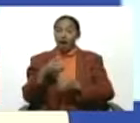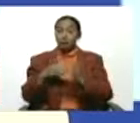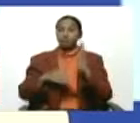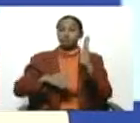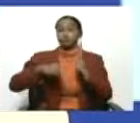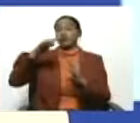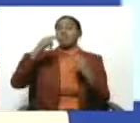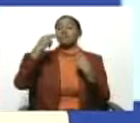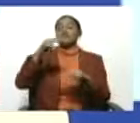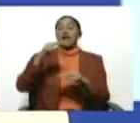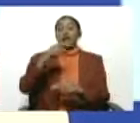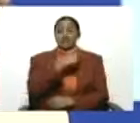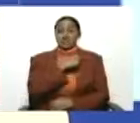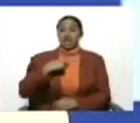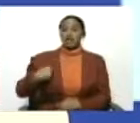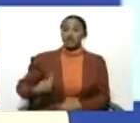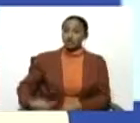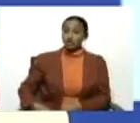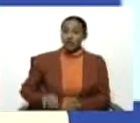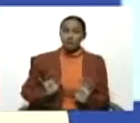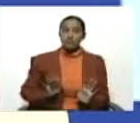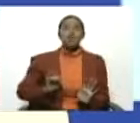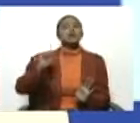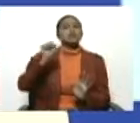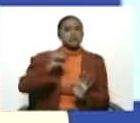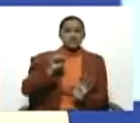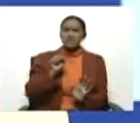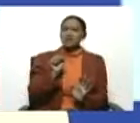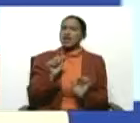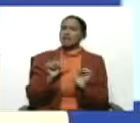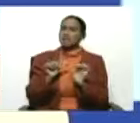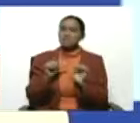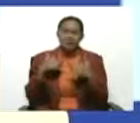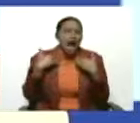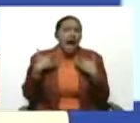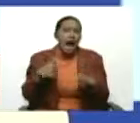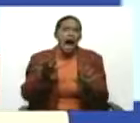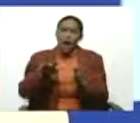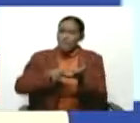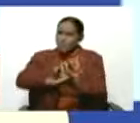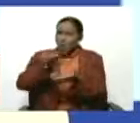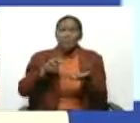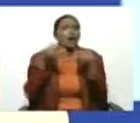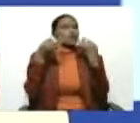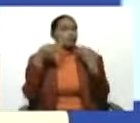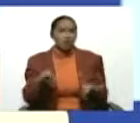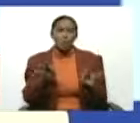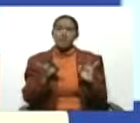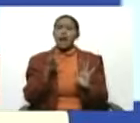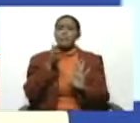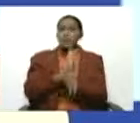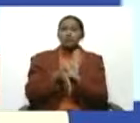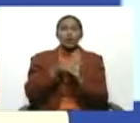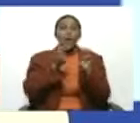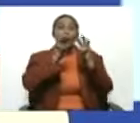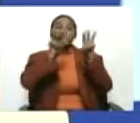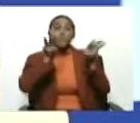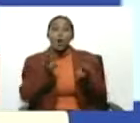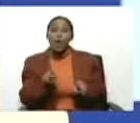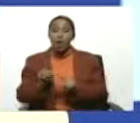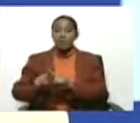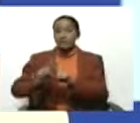China y luego Por supuesto Siempre hay problemas siempre hay problemas con un modelo de desarrollo por